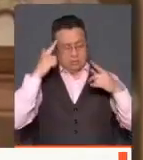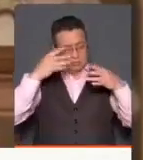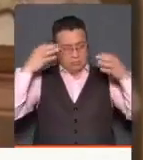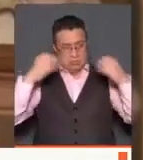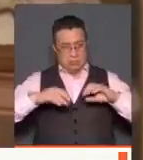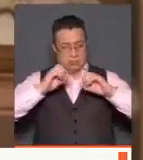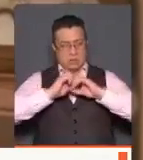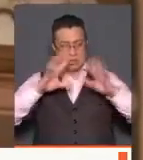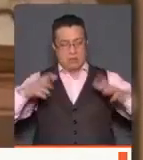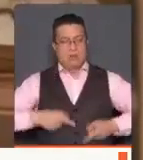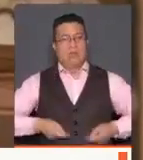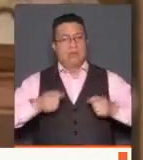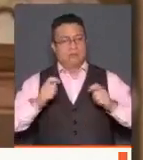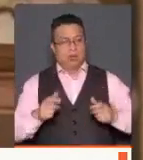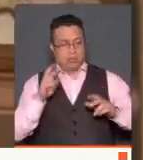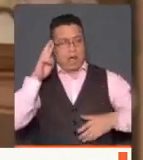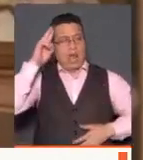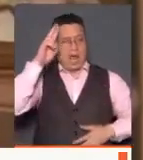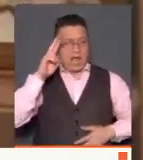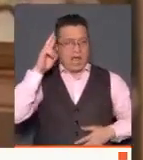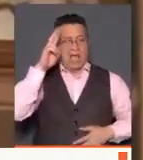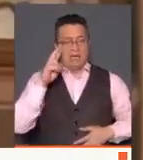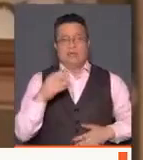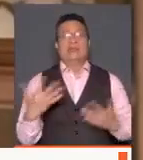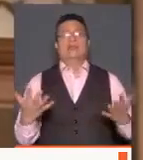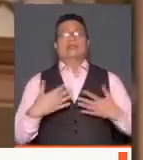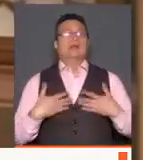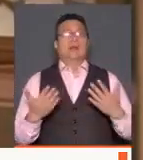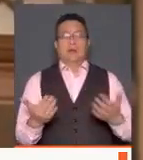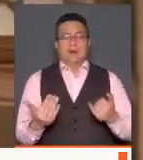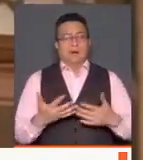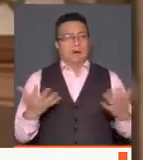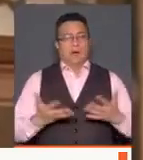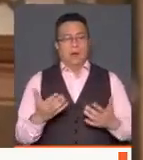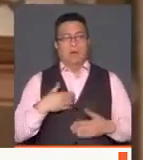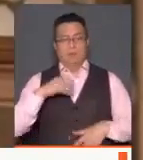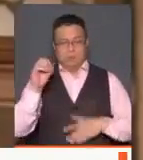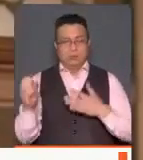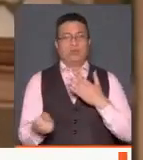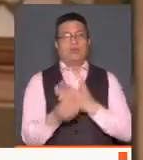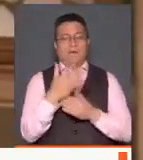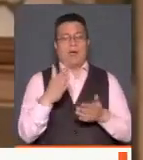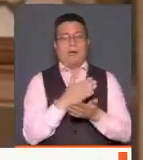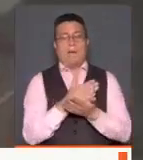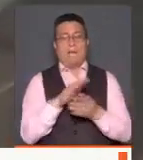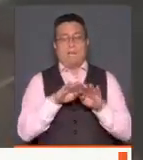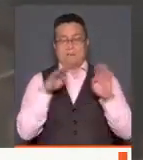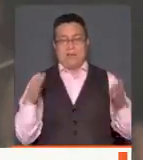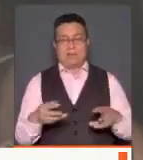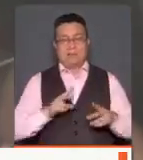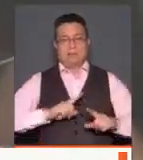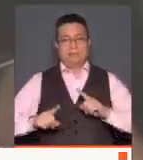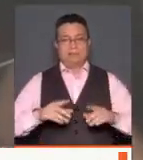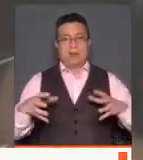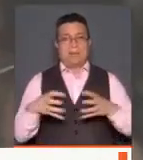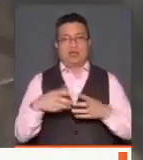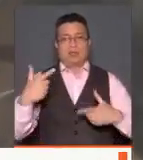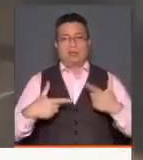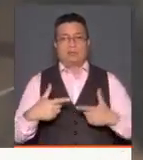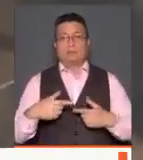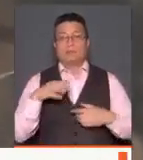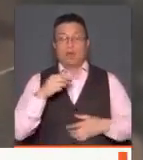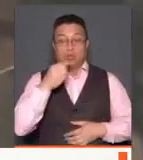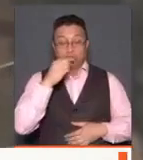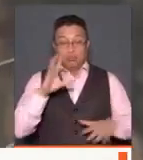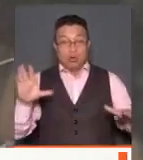con capacidad reflexiva. ¿Qué esperamos? Esperamos una nueva mesa que conduzca al partido. A puertas de la Junta